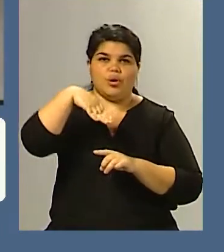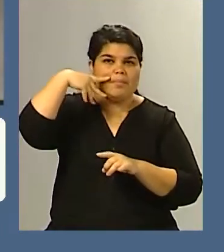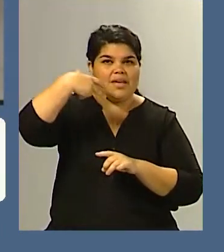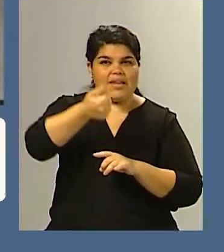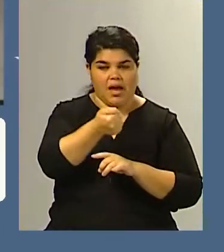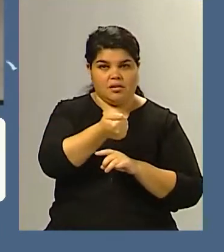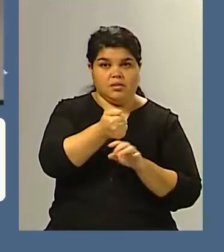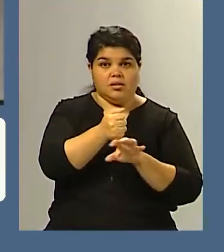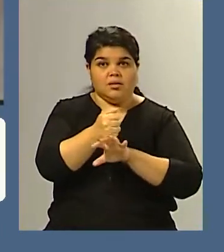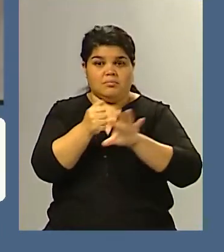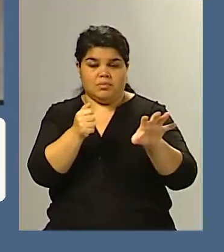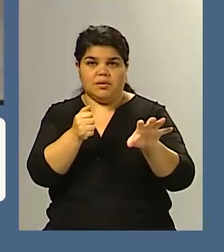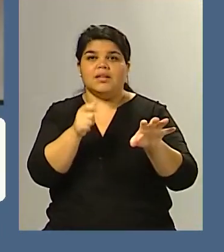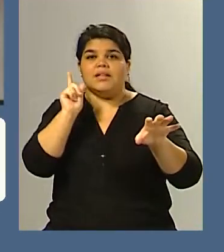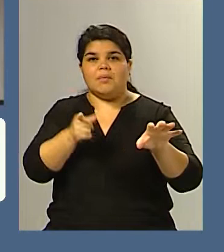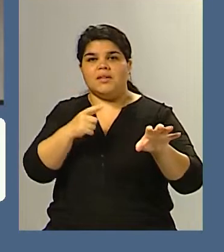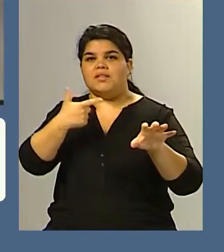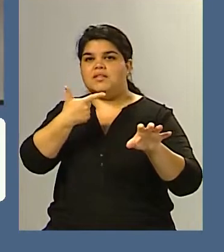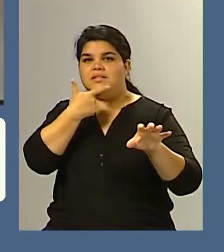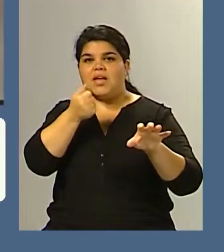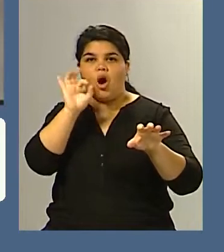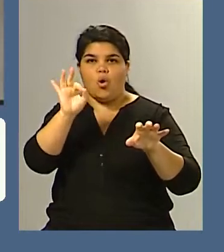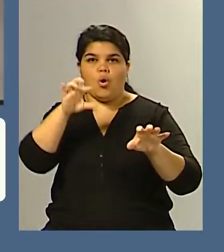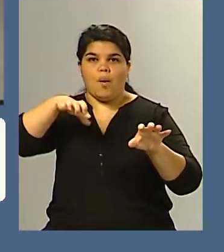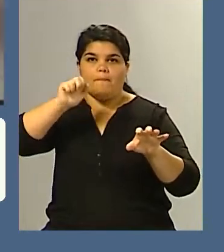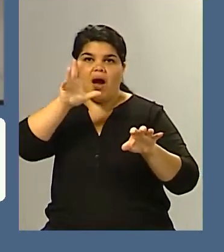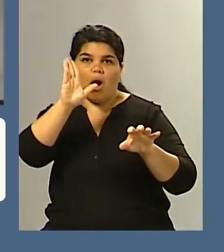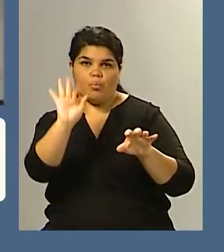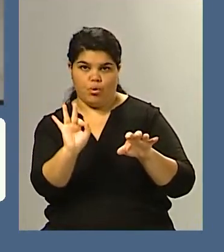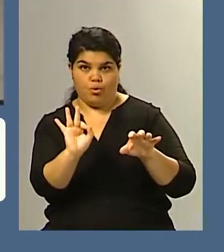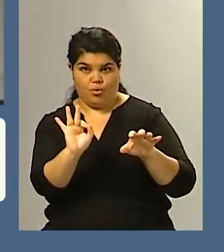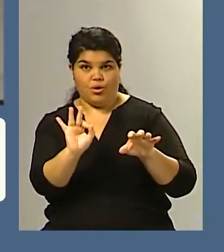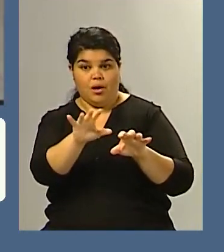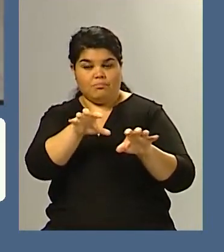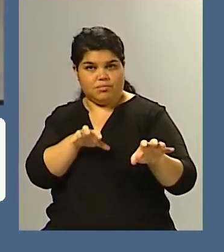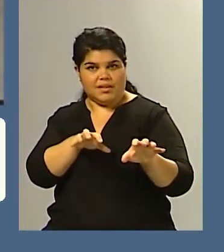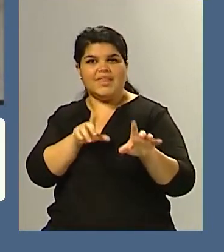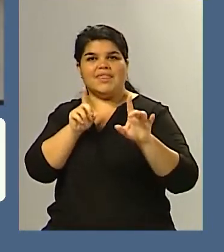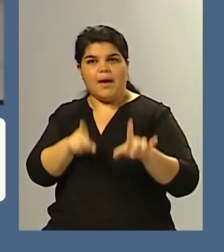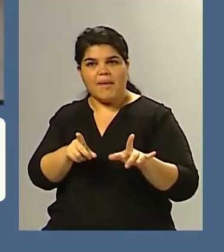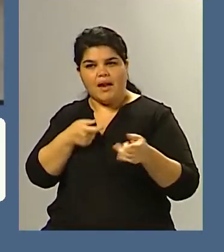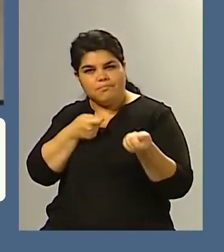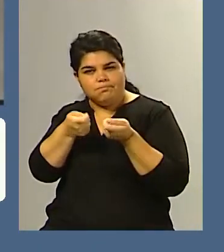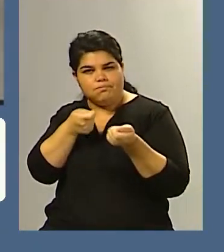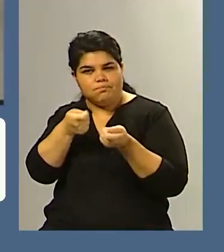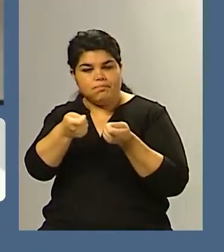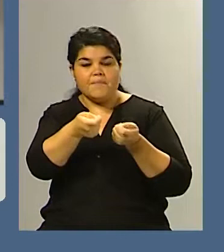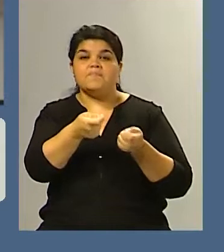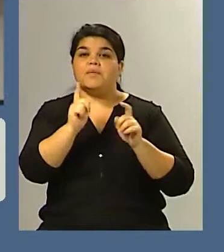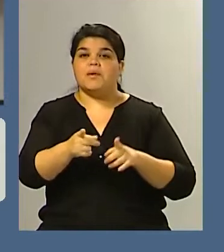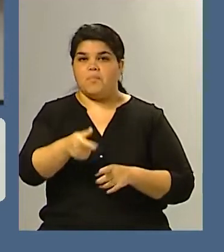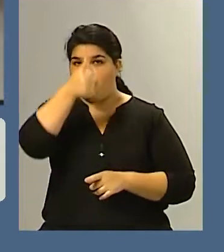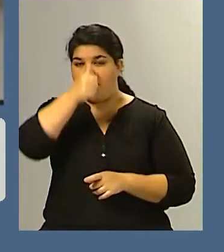de San Pablo, cuyo gobernador ganó en segunda vuelta el domingo pasado, hace 3 días,